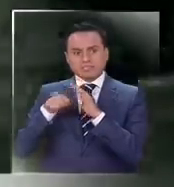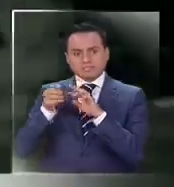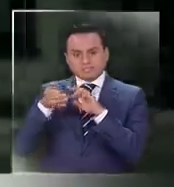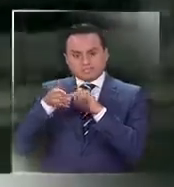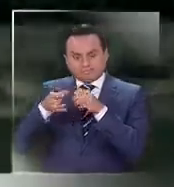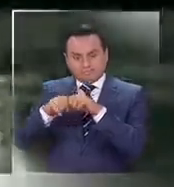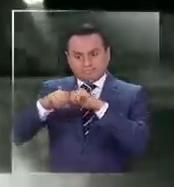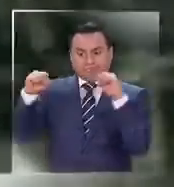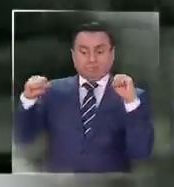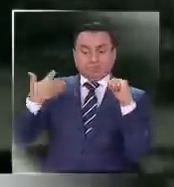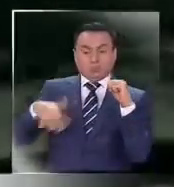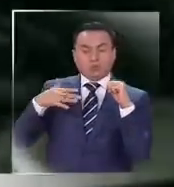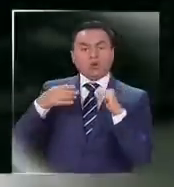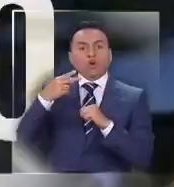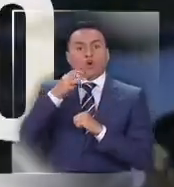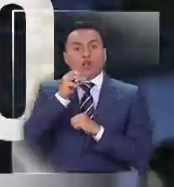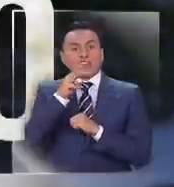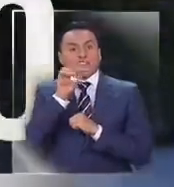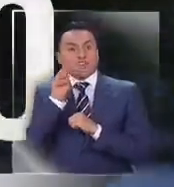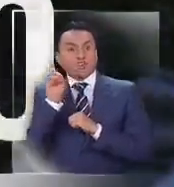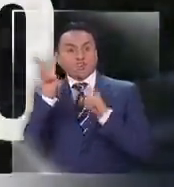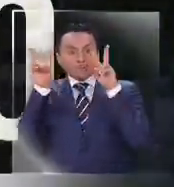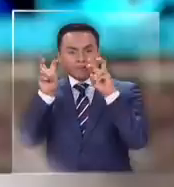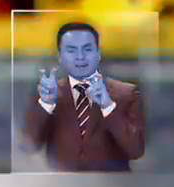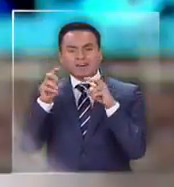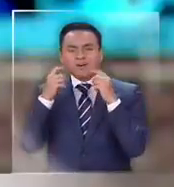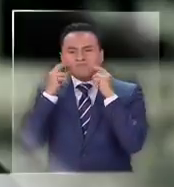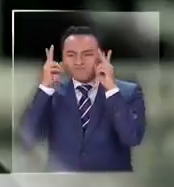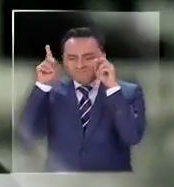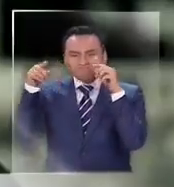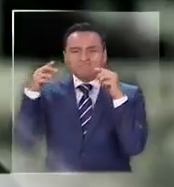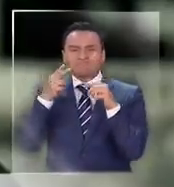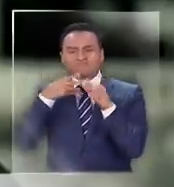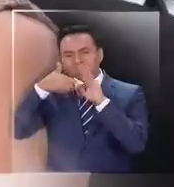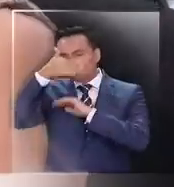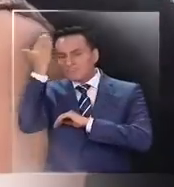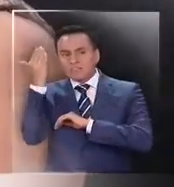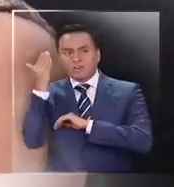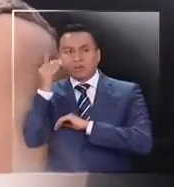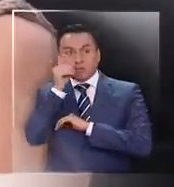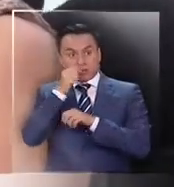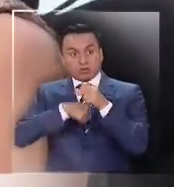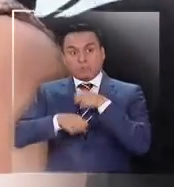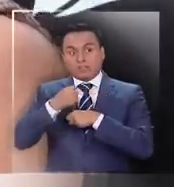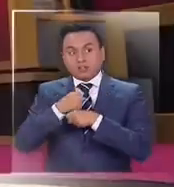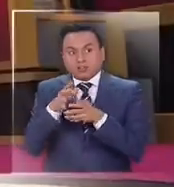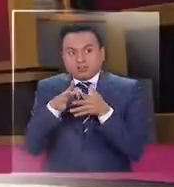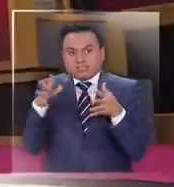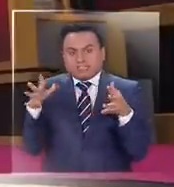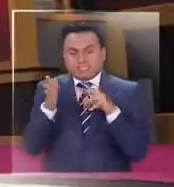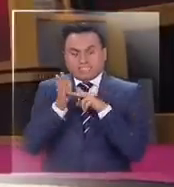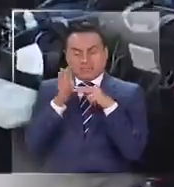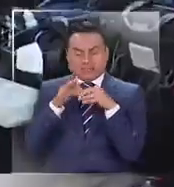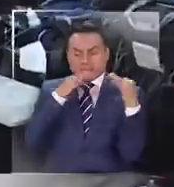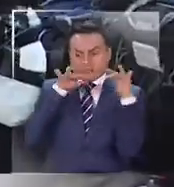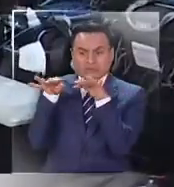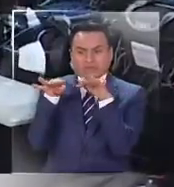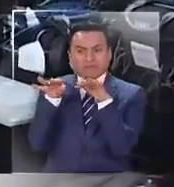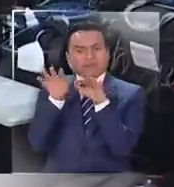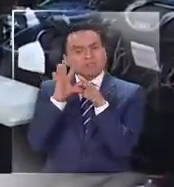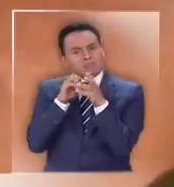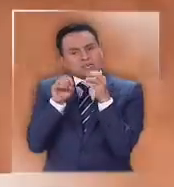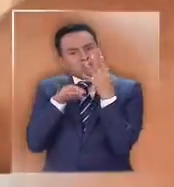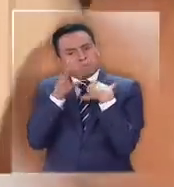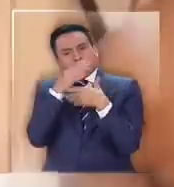olla. Hollywood, que tanto se nutre de los titulares de farándula, vivió en octubre del año pasado el mayor escándalo que se haya visto en